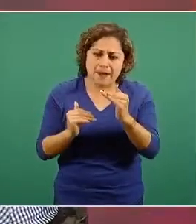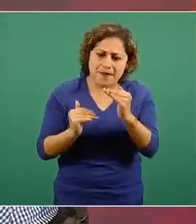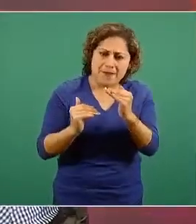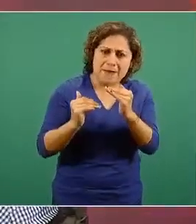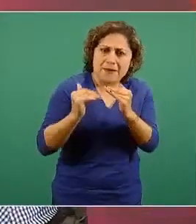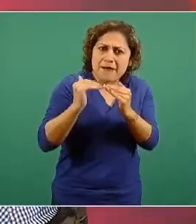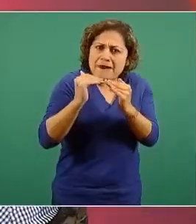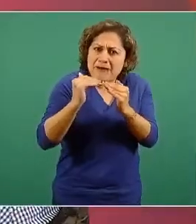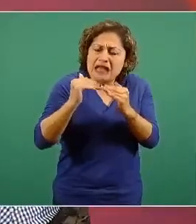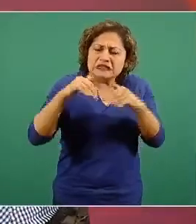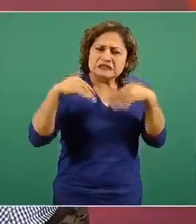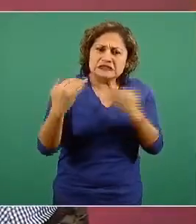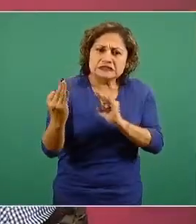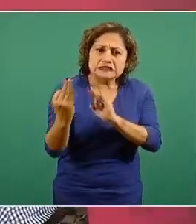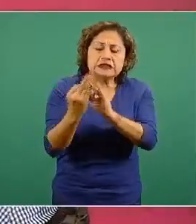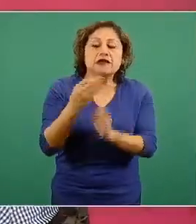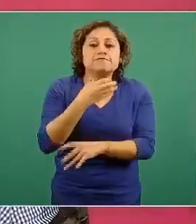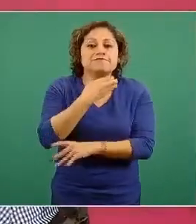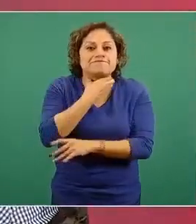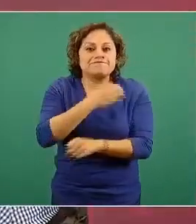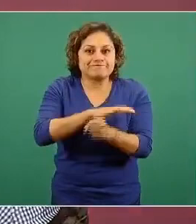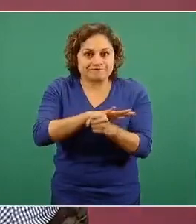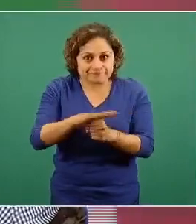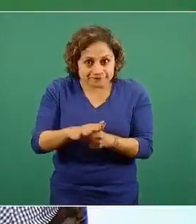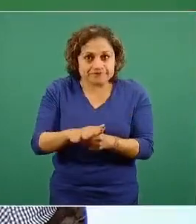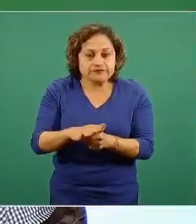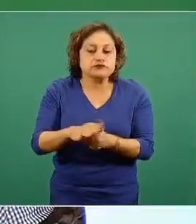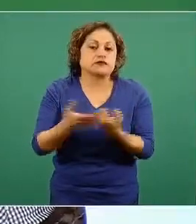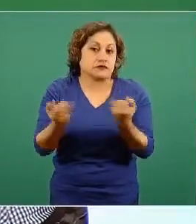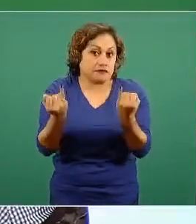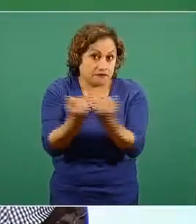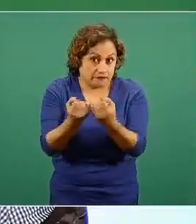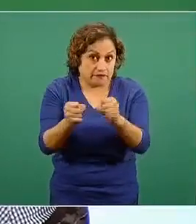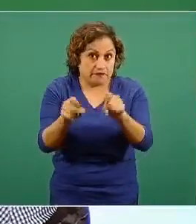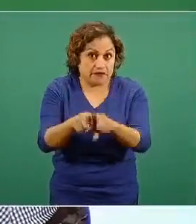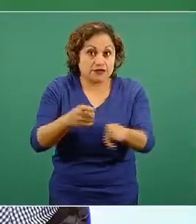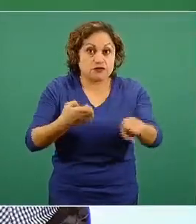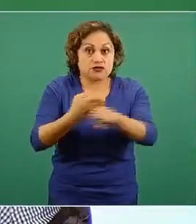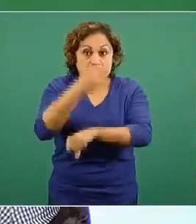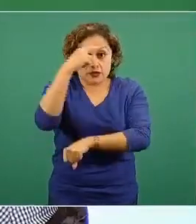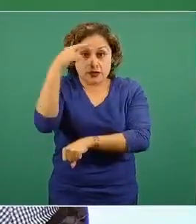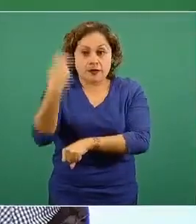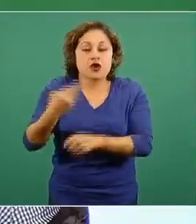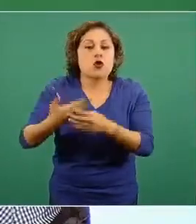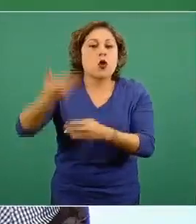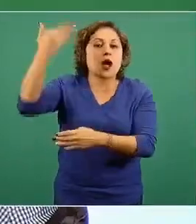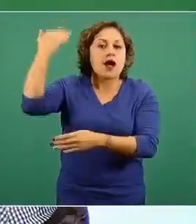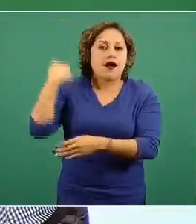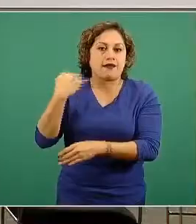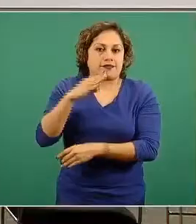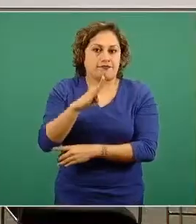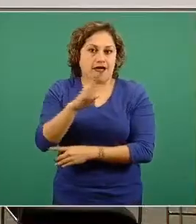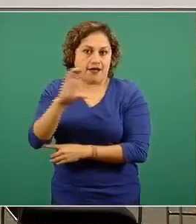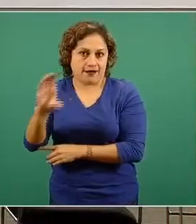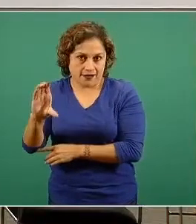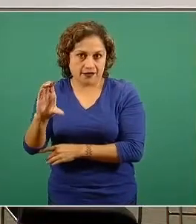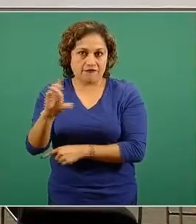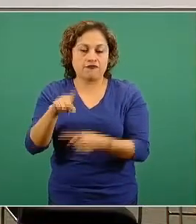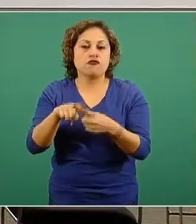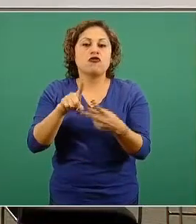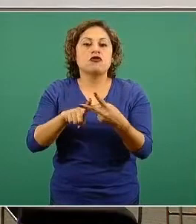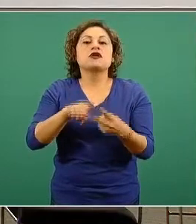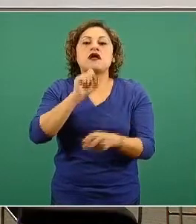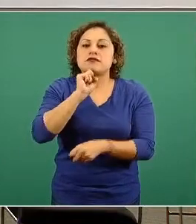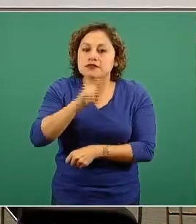también aplica para el Estado de México, sucedió en su momento en Baja California, sucedió también en